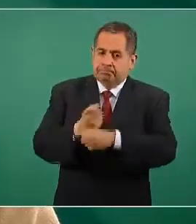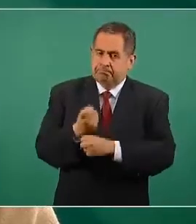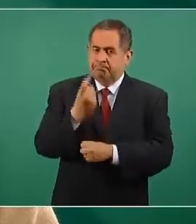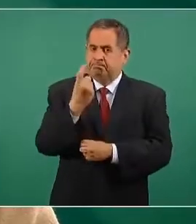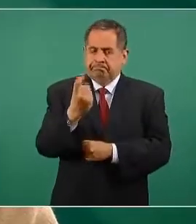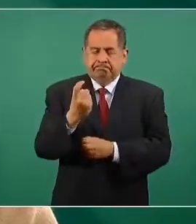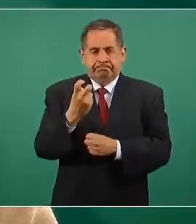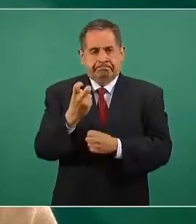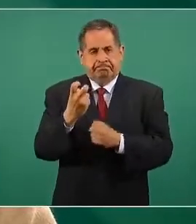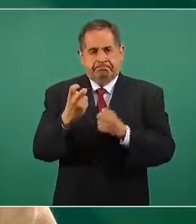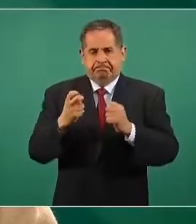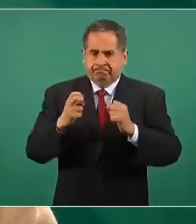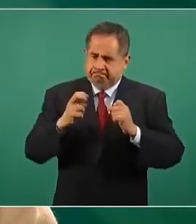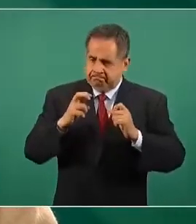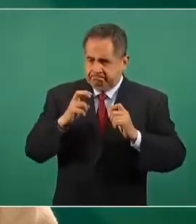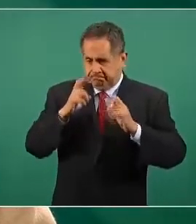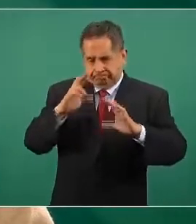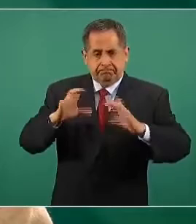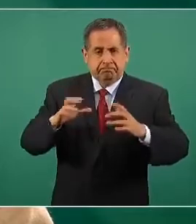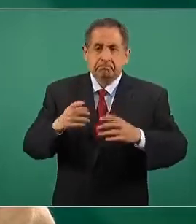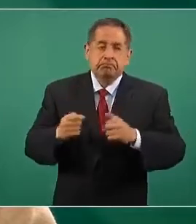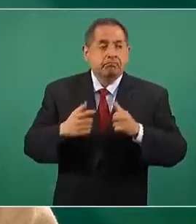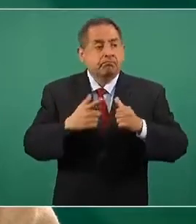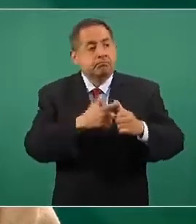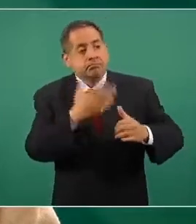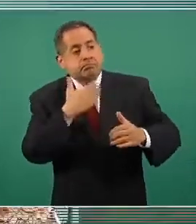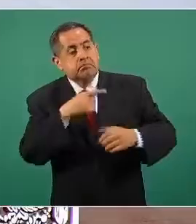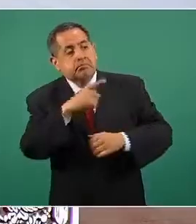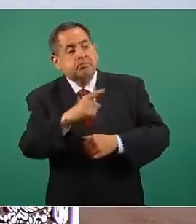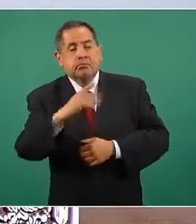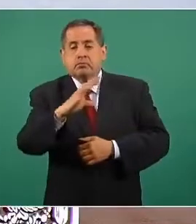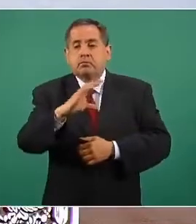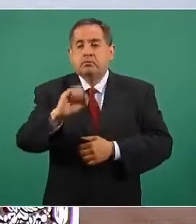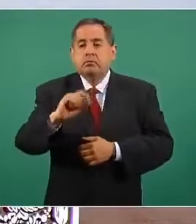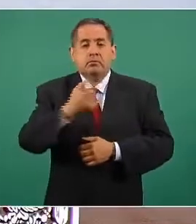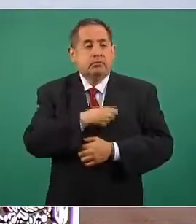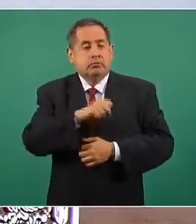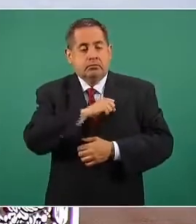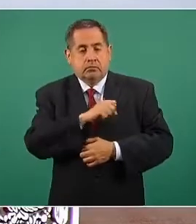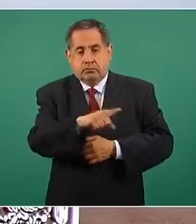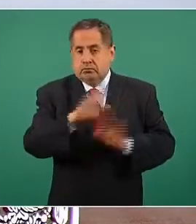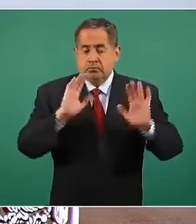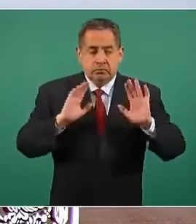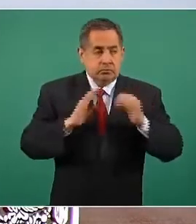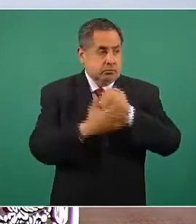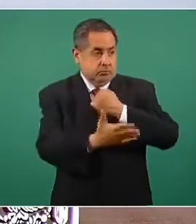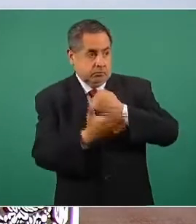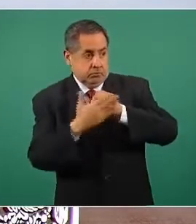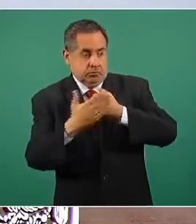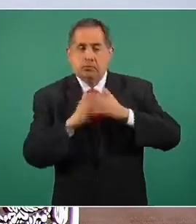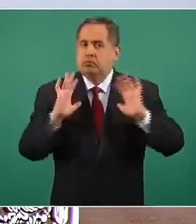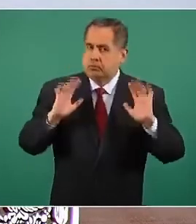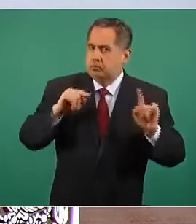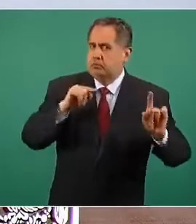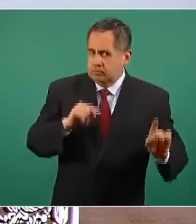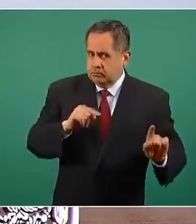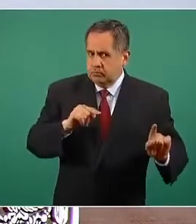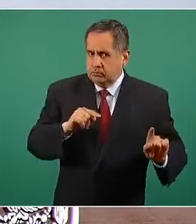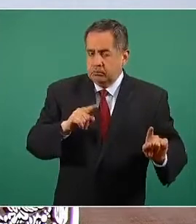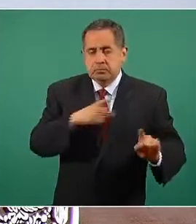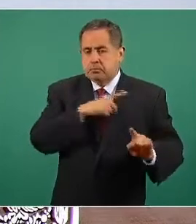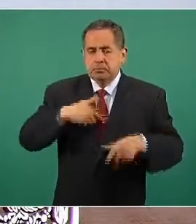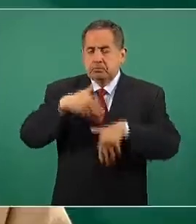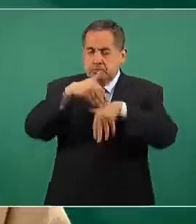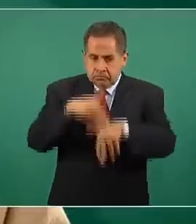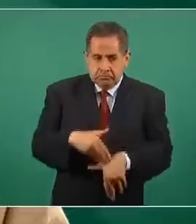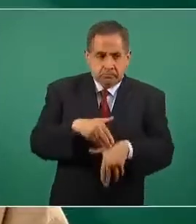nos establezca el Consejo de Salubridad General. Eso sí, porque tendríamos que